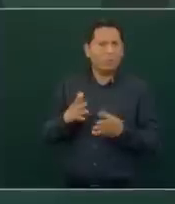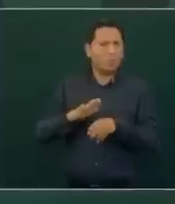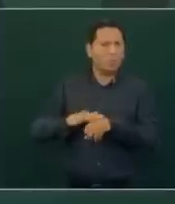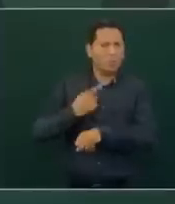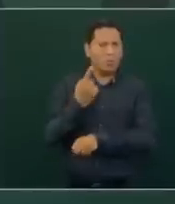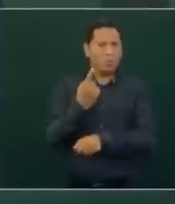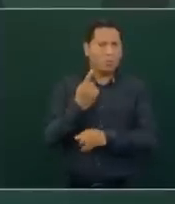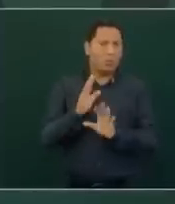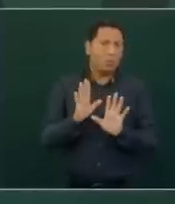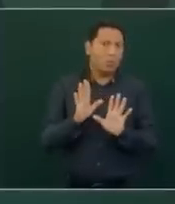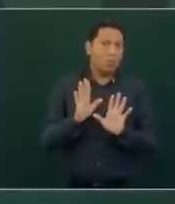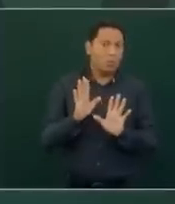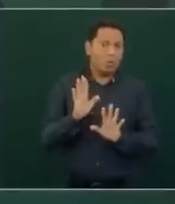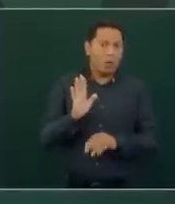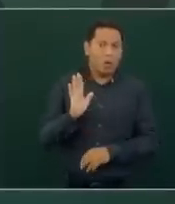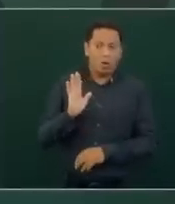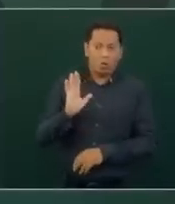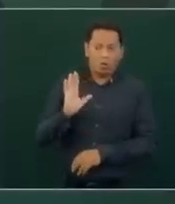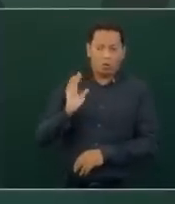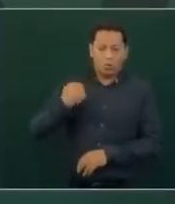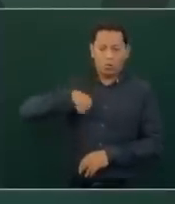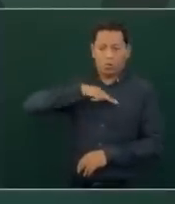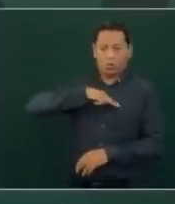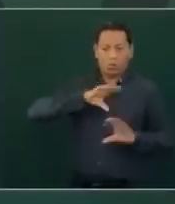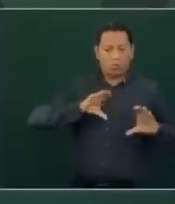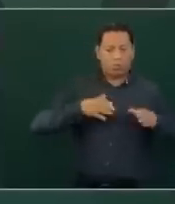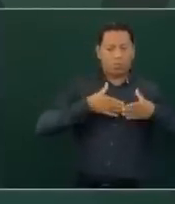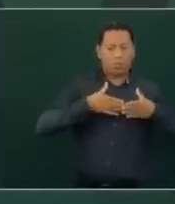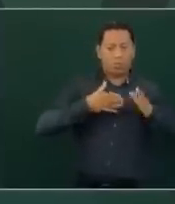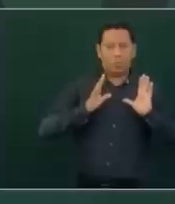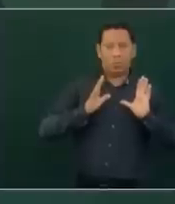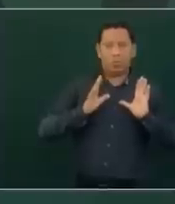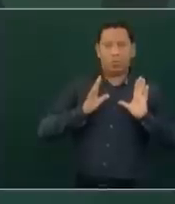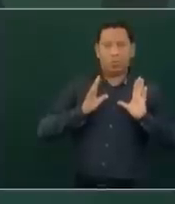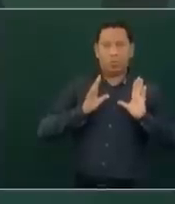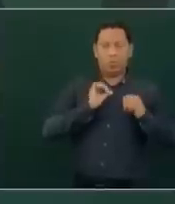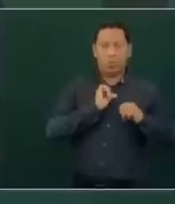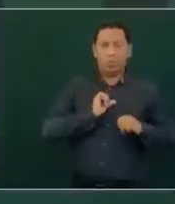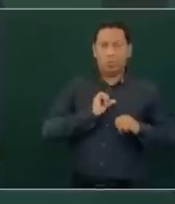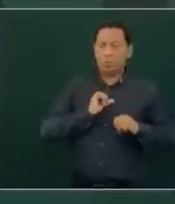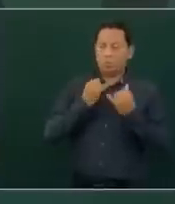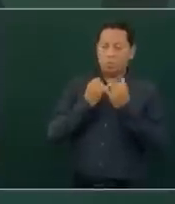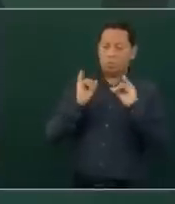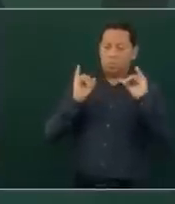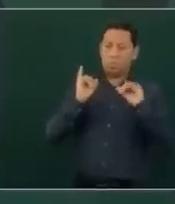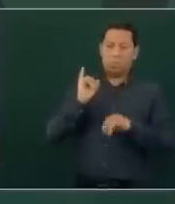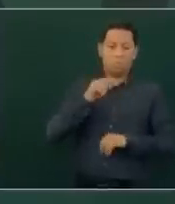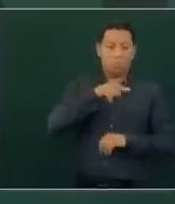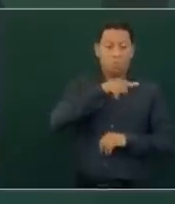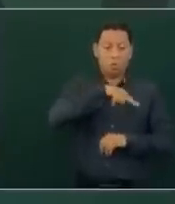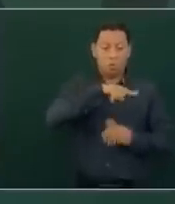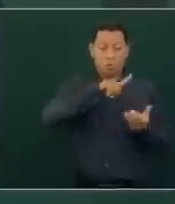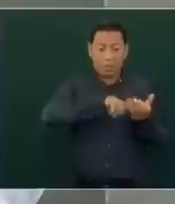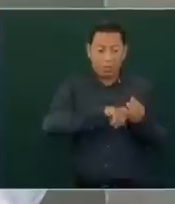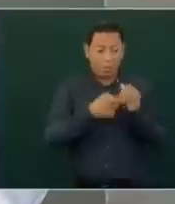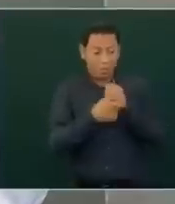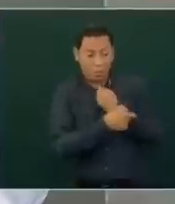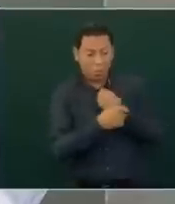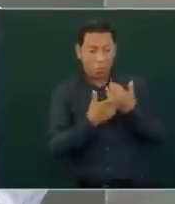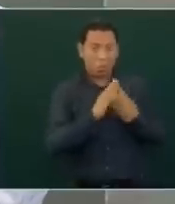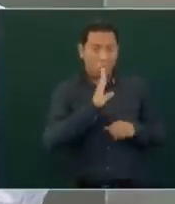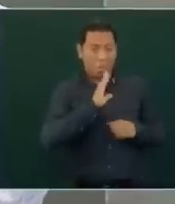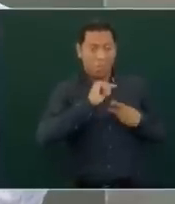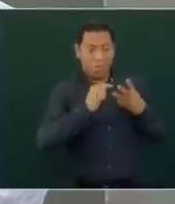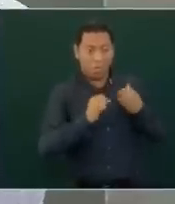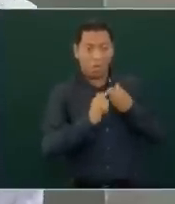nosotros somos autónomos, somos independientes, y si hay corrupción existe